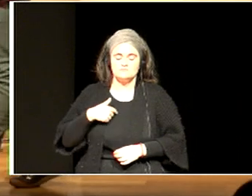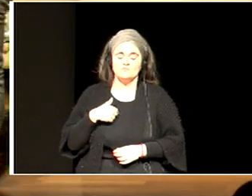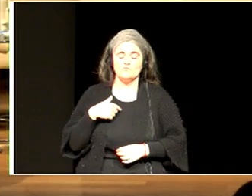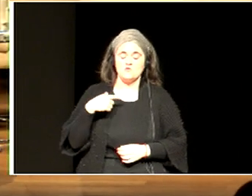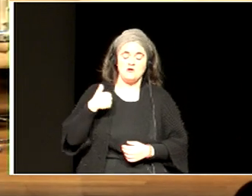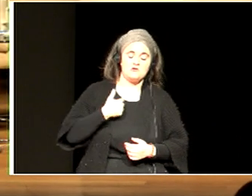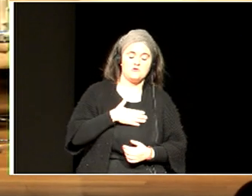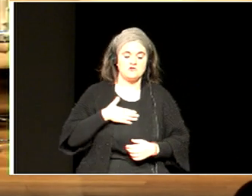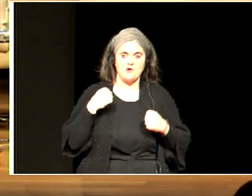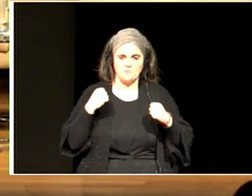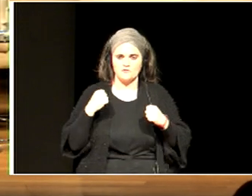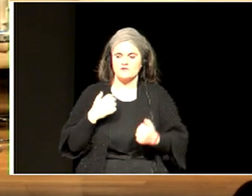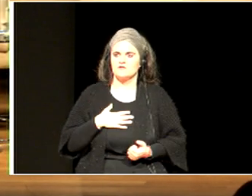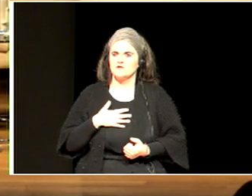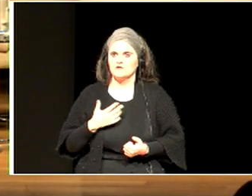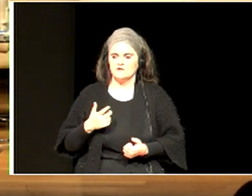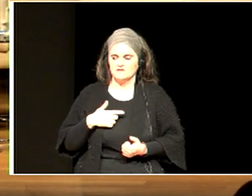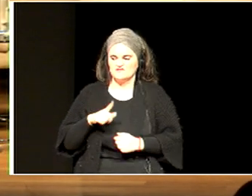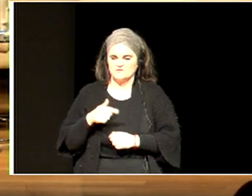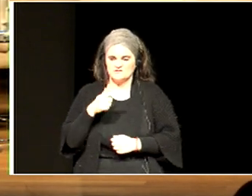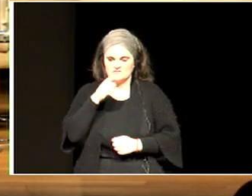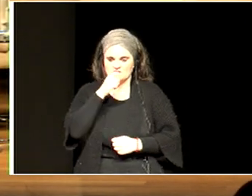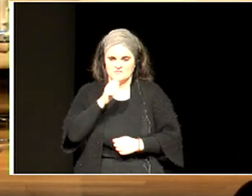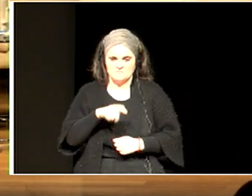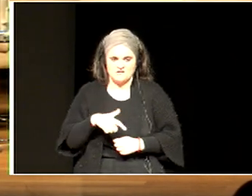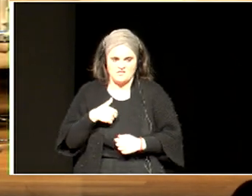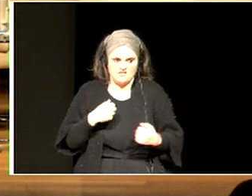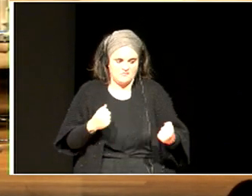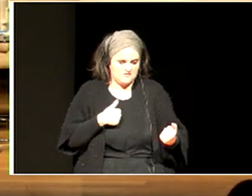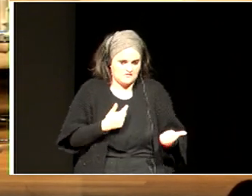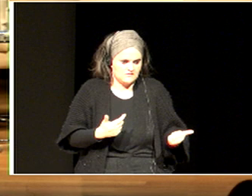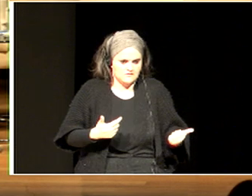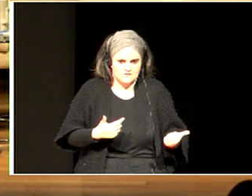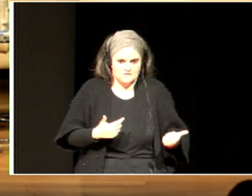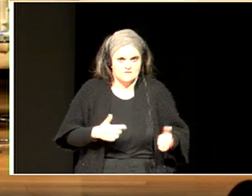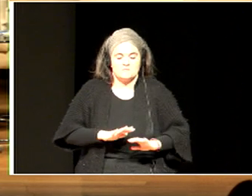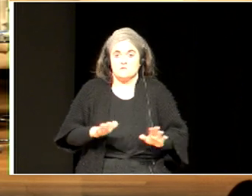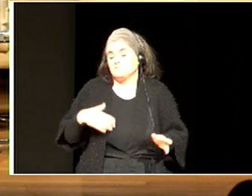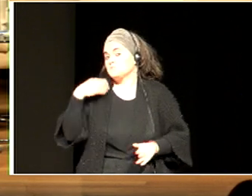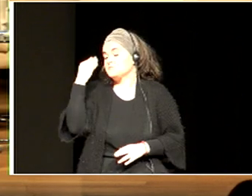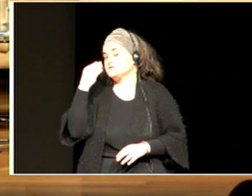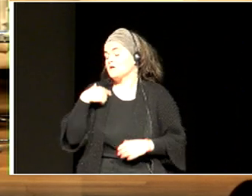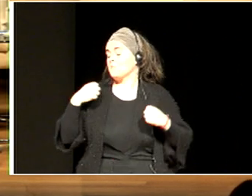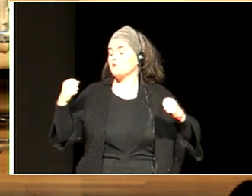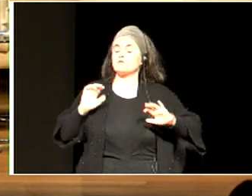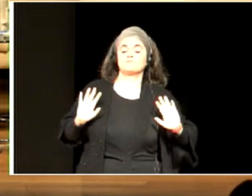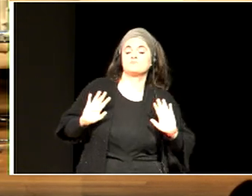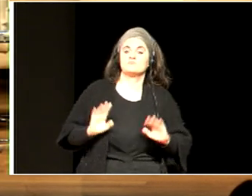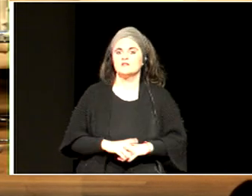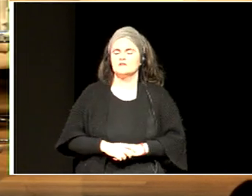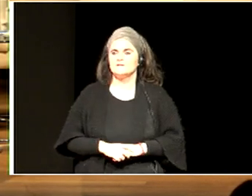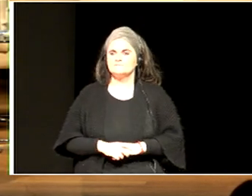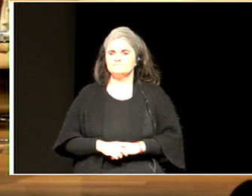bueno como te das cuenta y de la de poder que tienes bueno vale pero yo pensé que tenías poder vale y